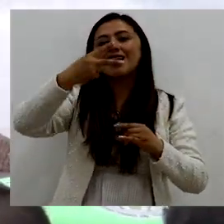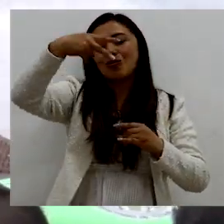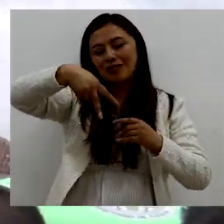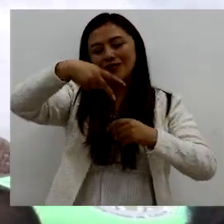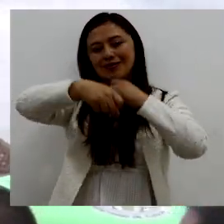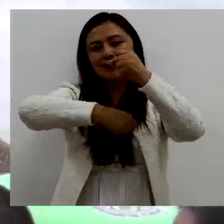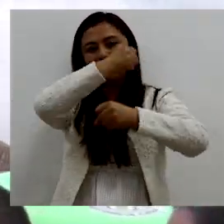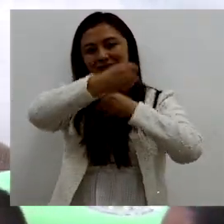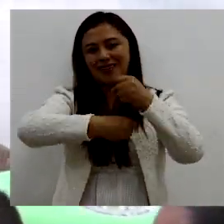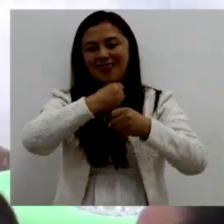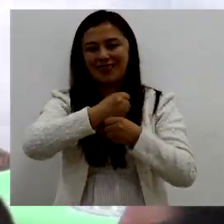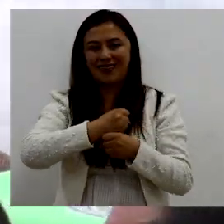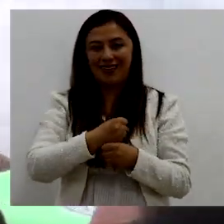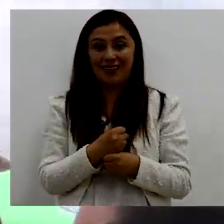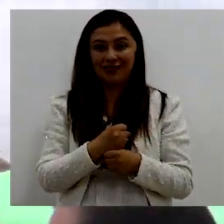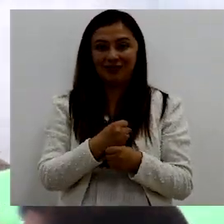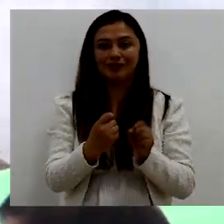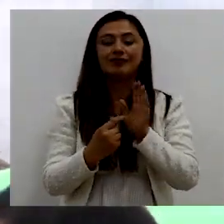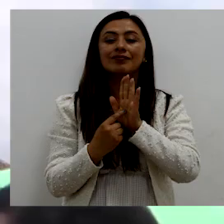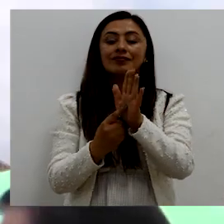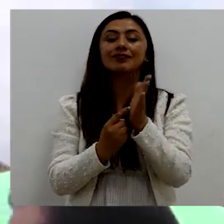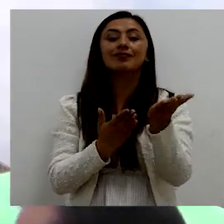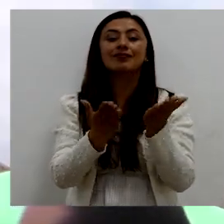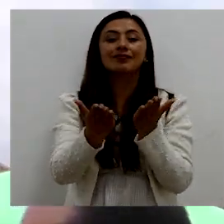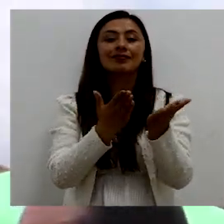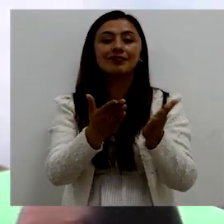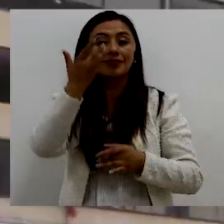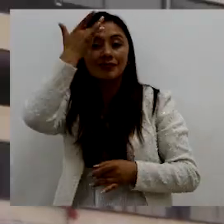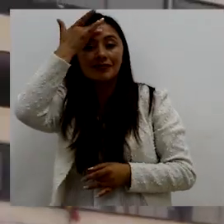de la Transparencia y la hacemos porque